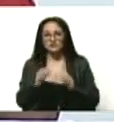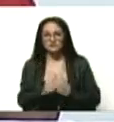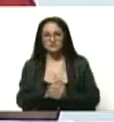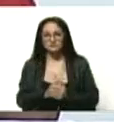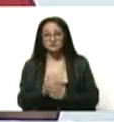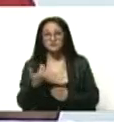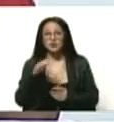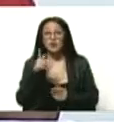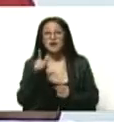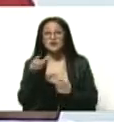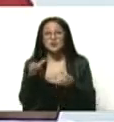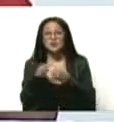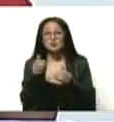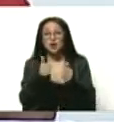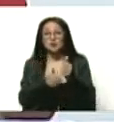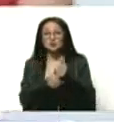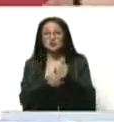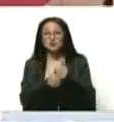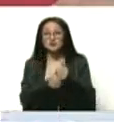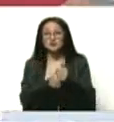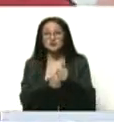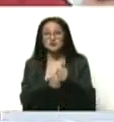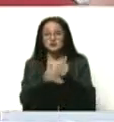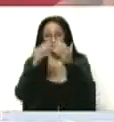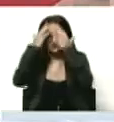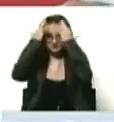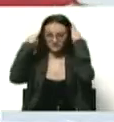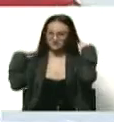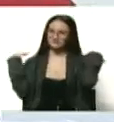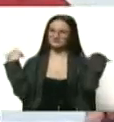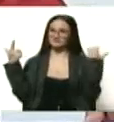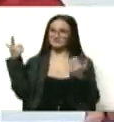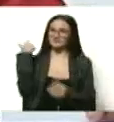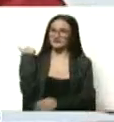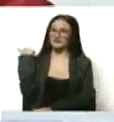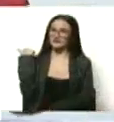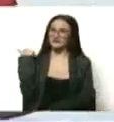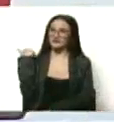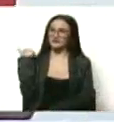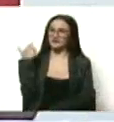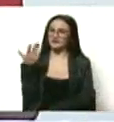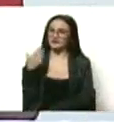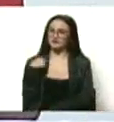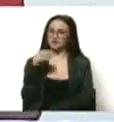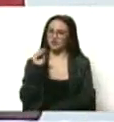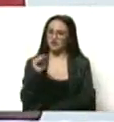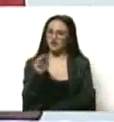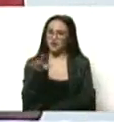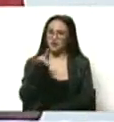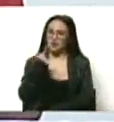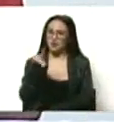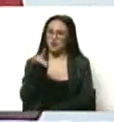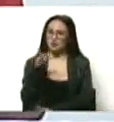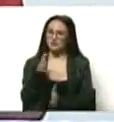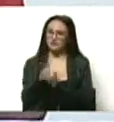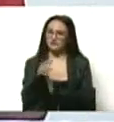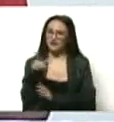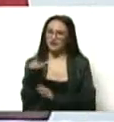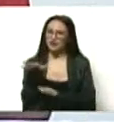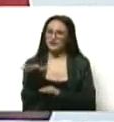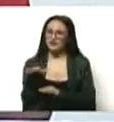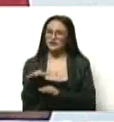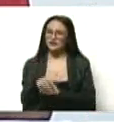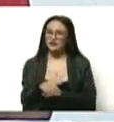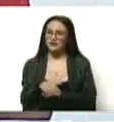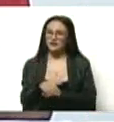órgano auxiliar que ha actuado. Yo dije la semana pasada, el día lunes, de un caso en el estado Cojedes,